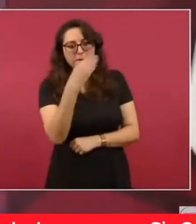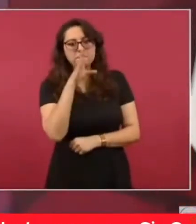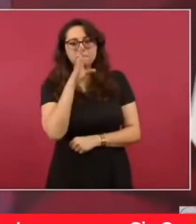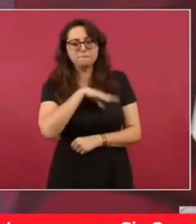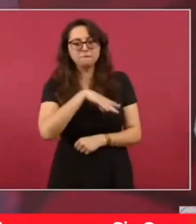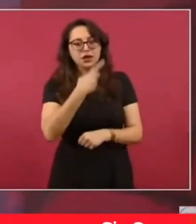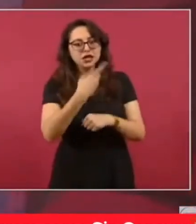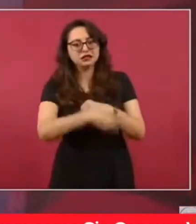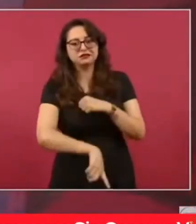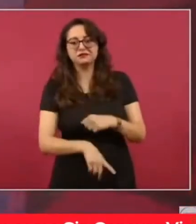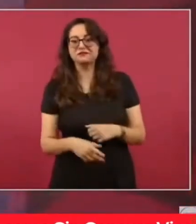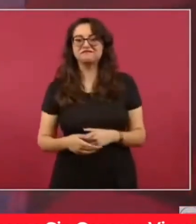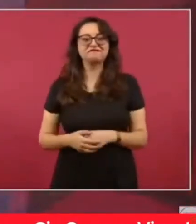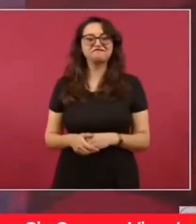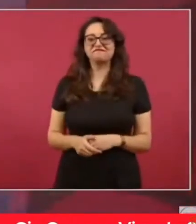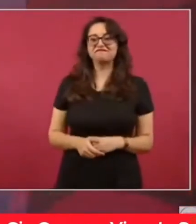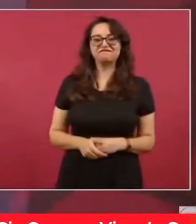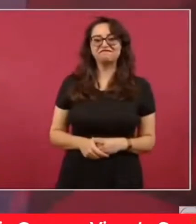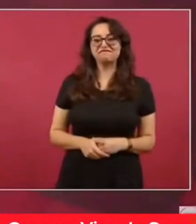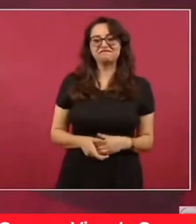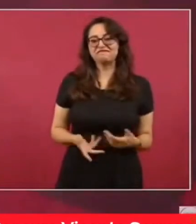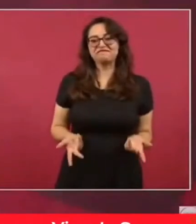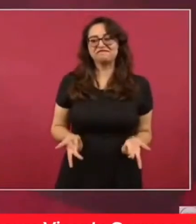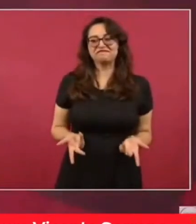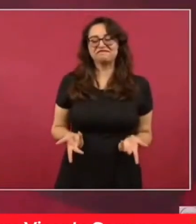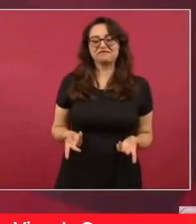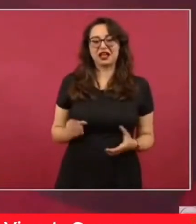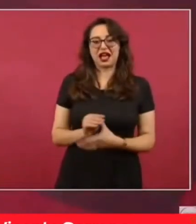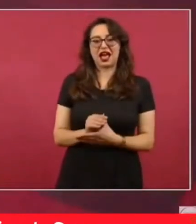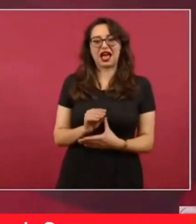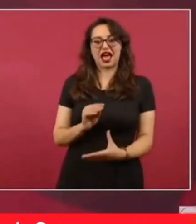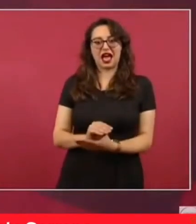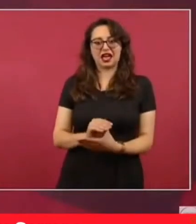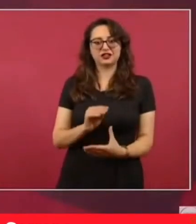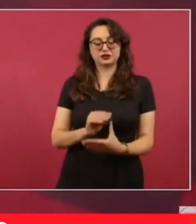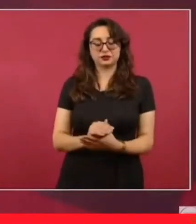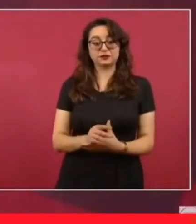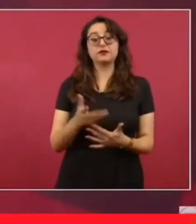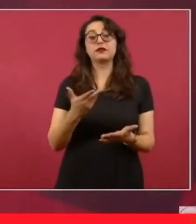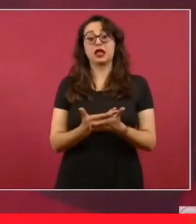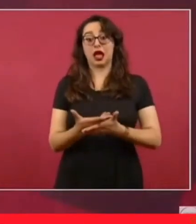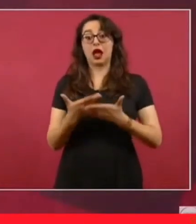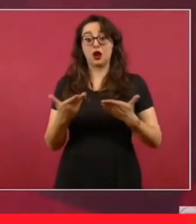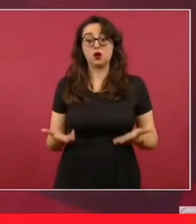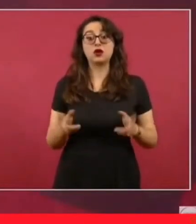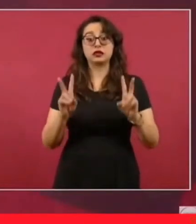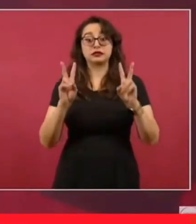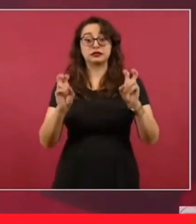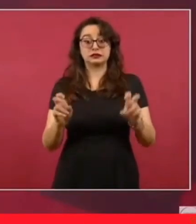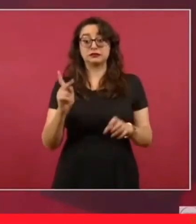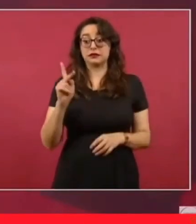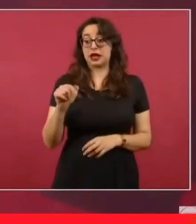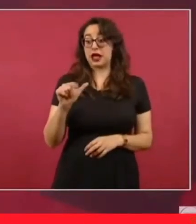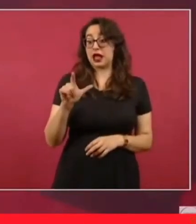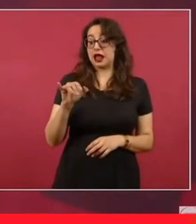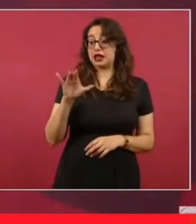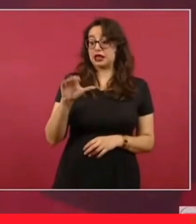queremos que vengan los del tribunal a resolver esto